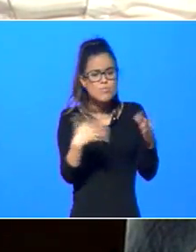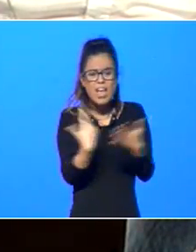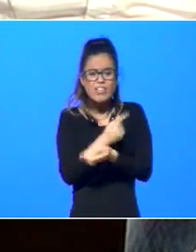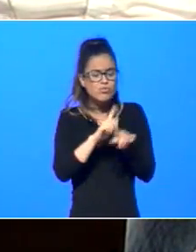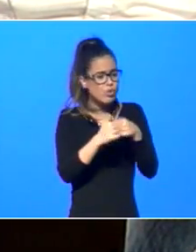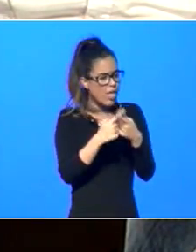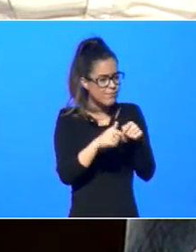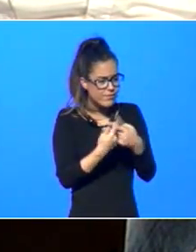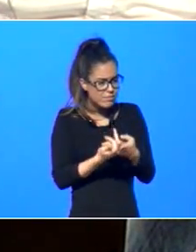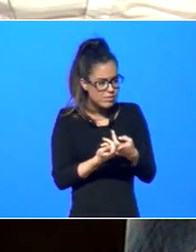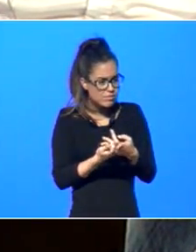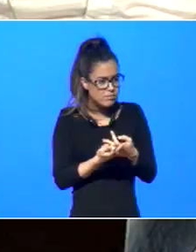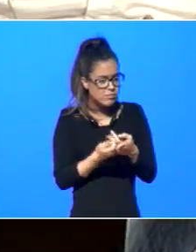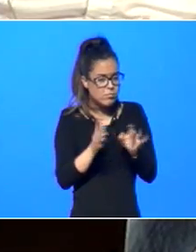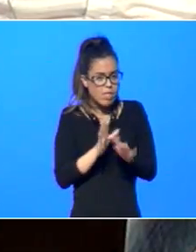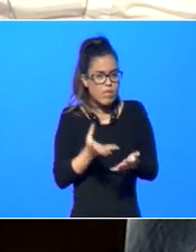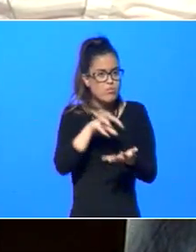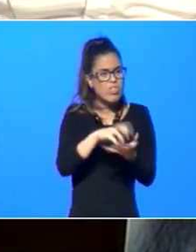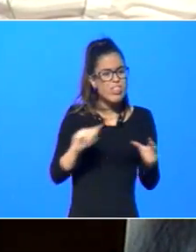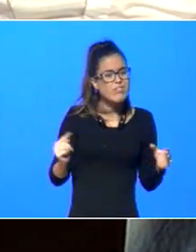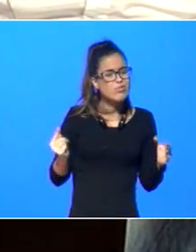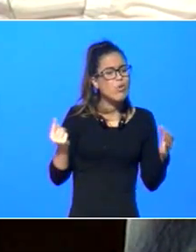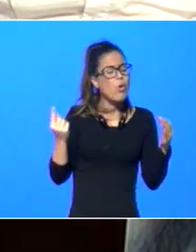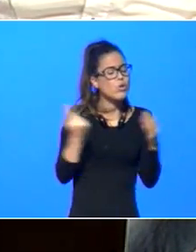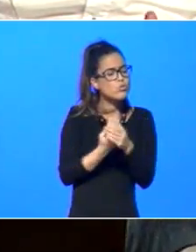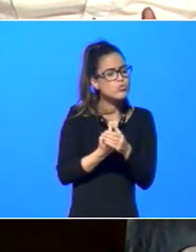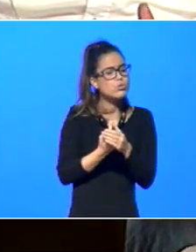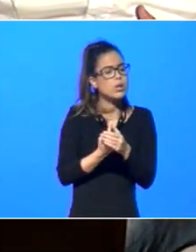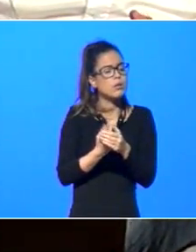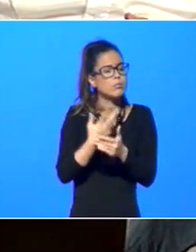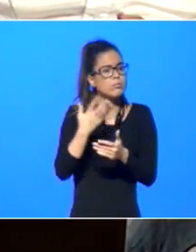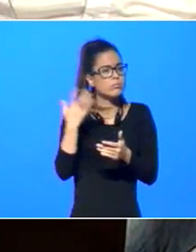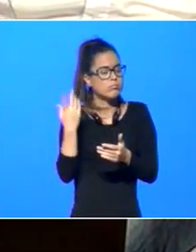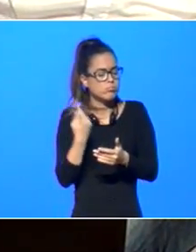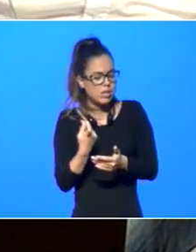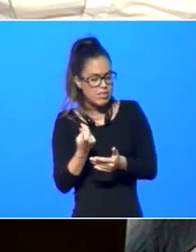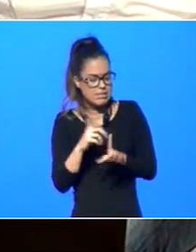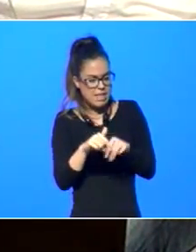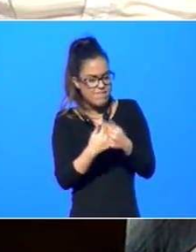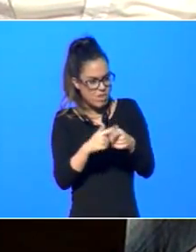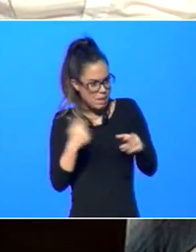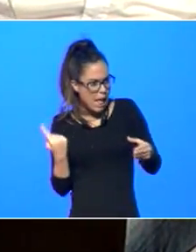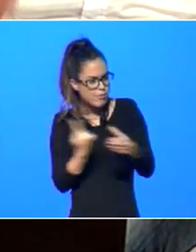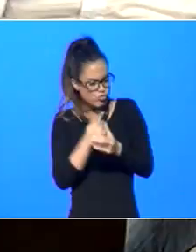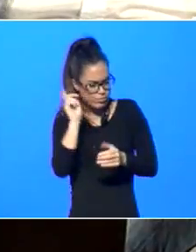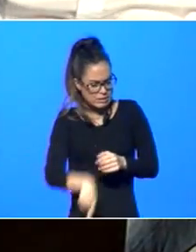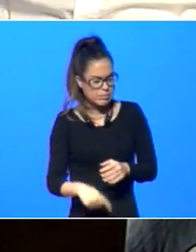que un centro inclusivo tiene que presumir de tener unas familias inclusivas en su globalidad.